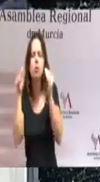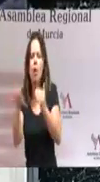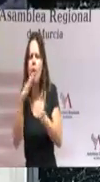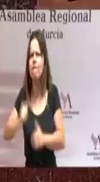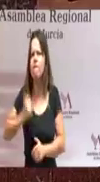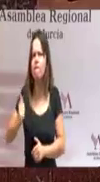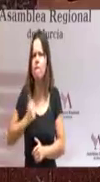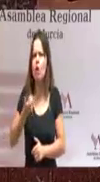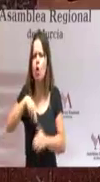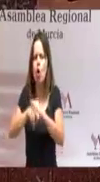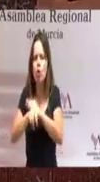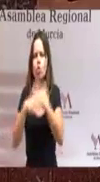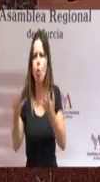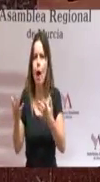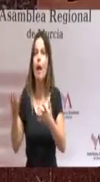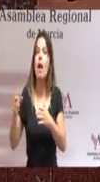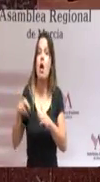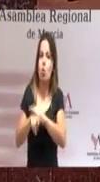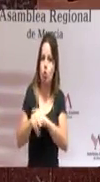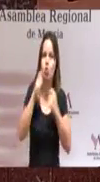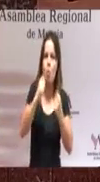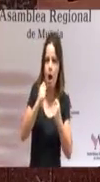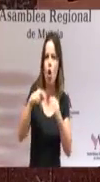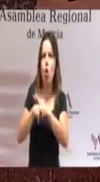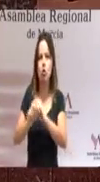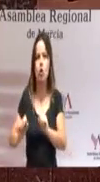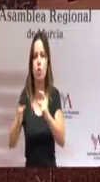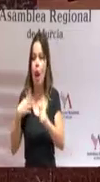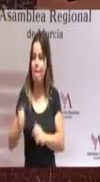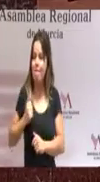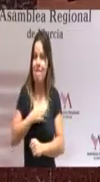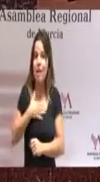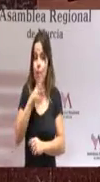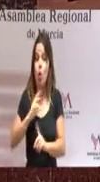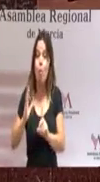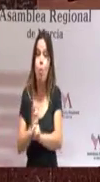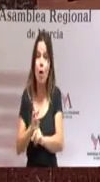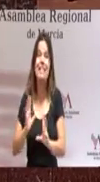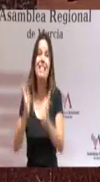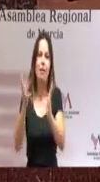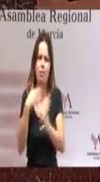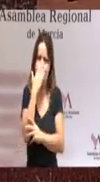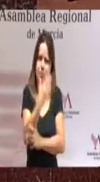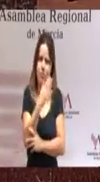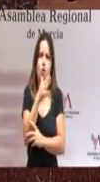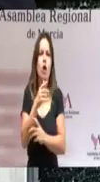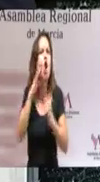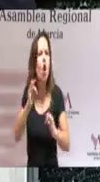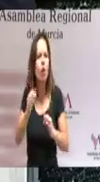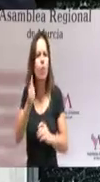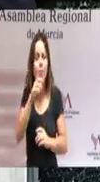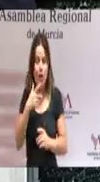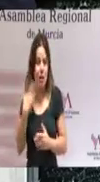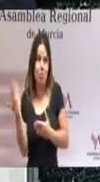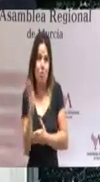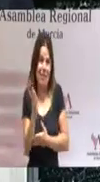aprovechar nuestros recursos, tanto los humanos como los naturales, para recuperar entre todos, con sinceridad, con honestidad, tendiendo la mano de verdad,